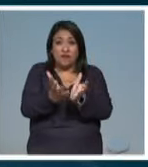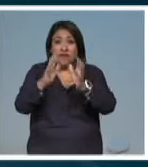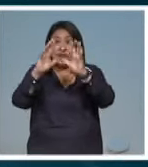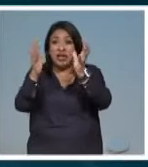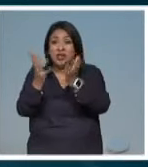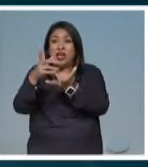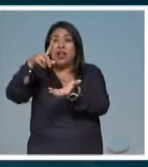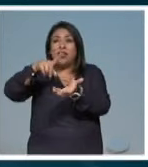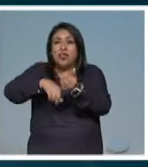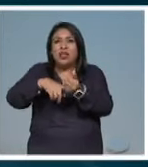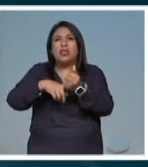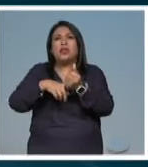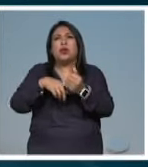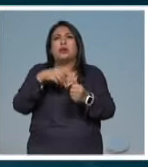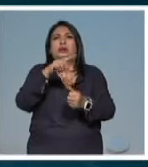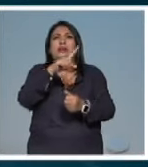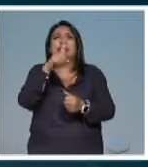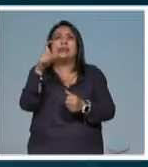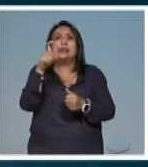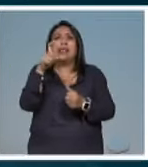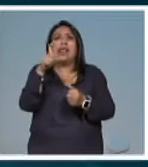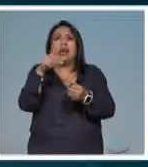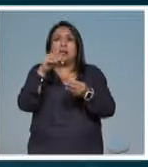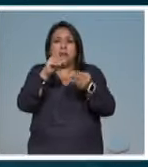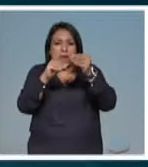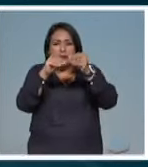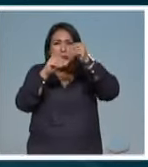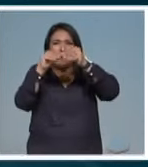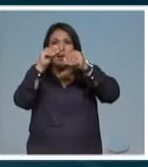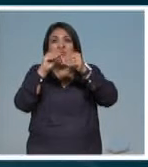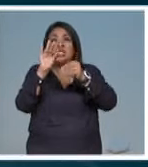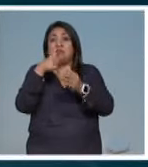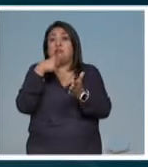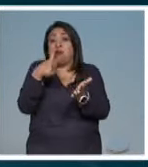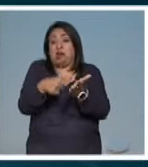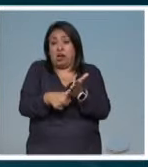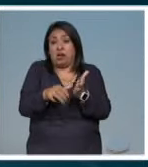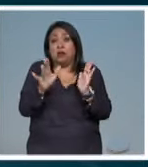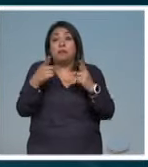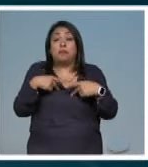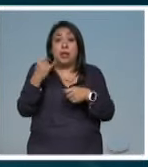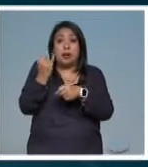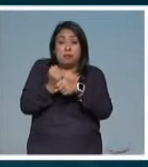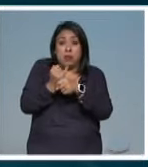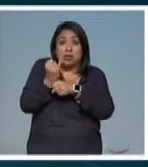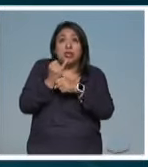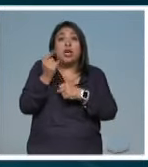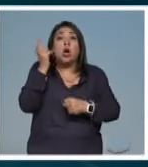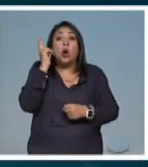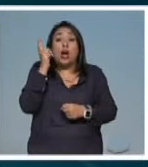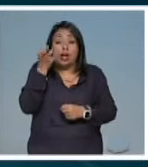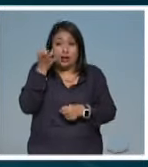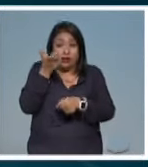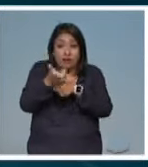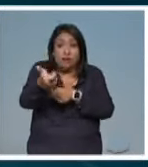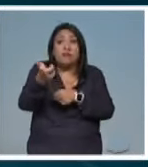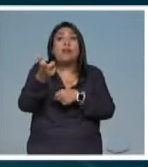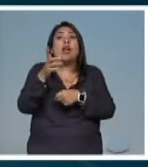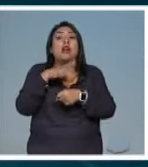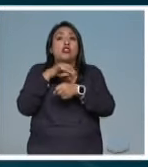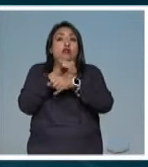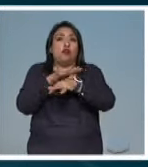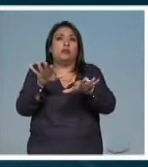que contenían un archivo de más de 100 tablillas de arcilla que pueden ser cartas. Los investigadores esperan que este descubrimiento